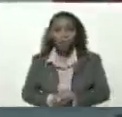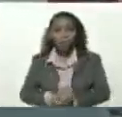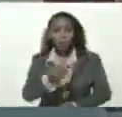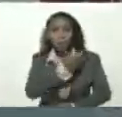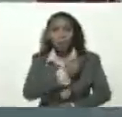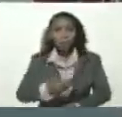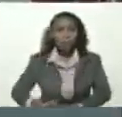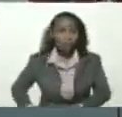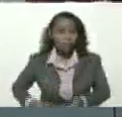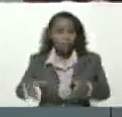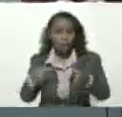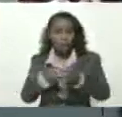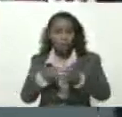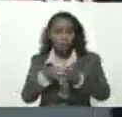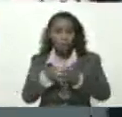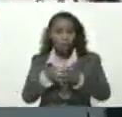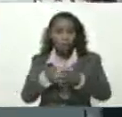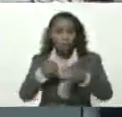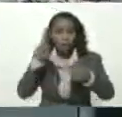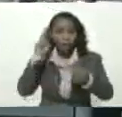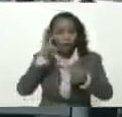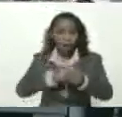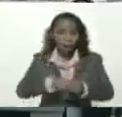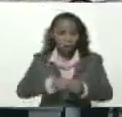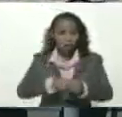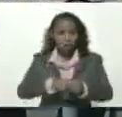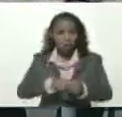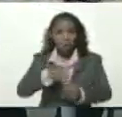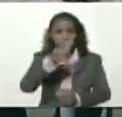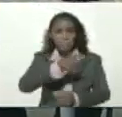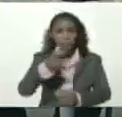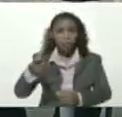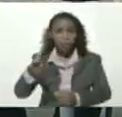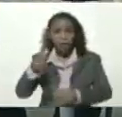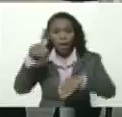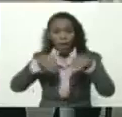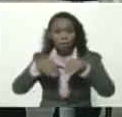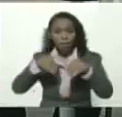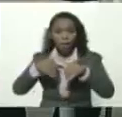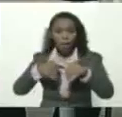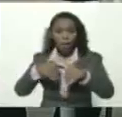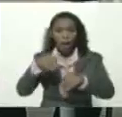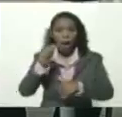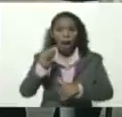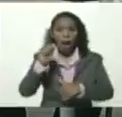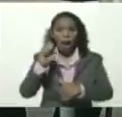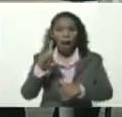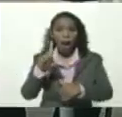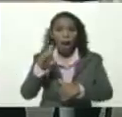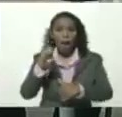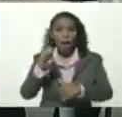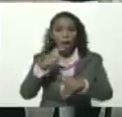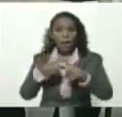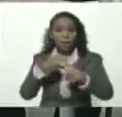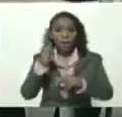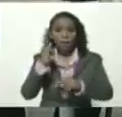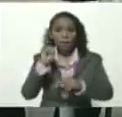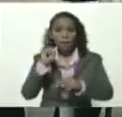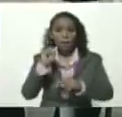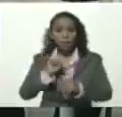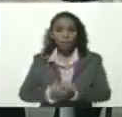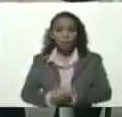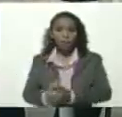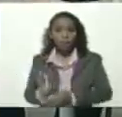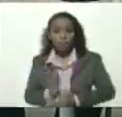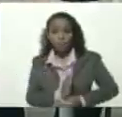presidente de la Comisión de Registro Civil y Electoral, Alexis Corredor. Y el